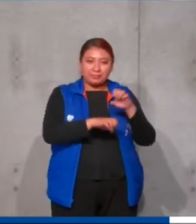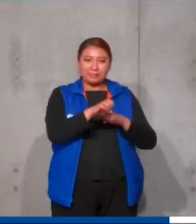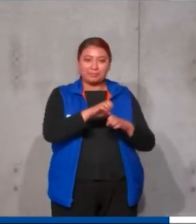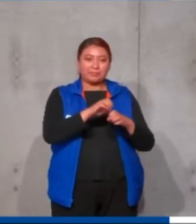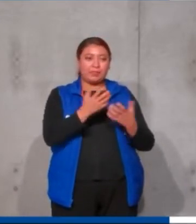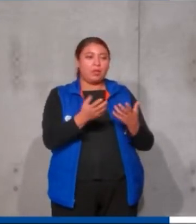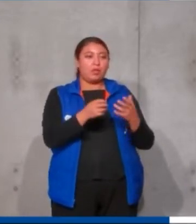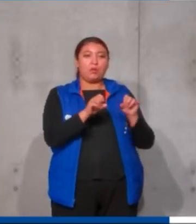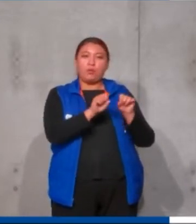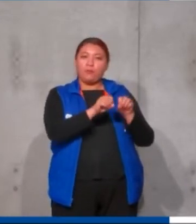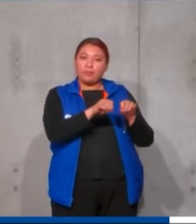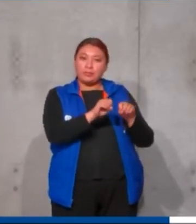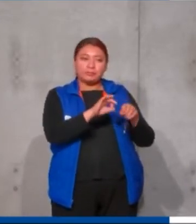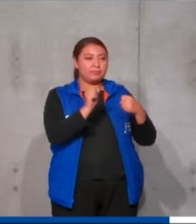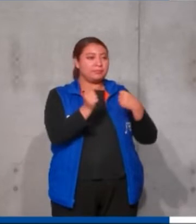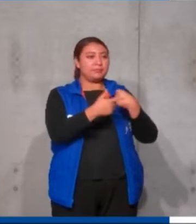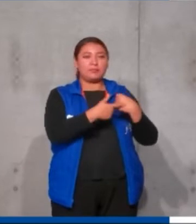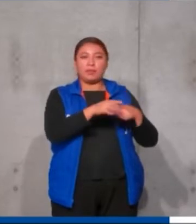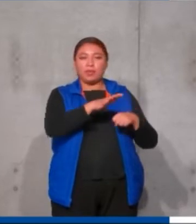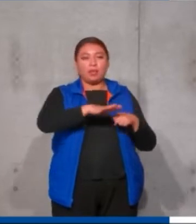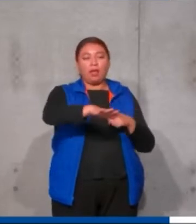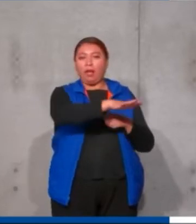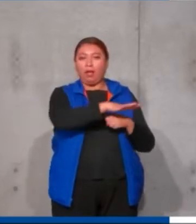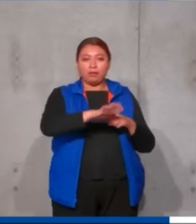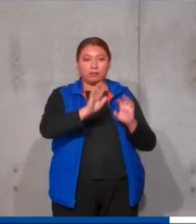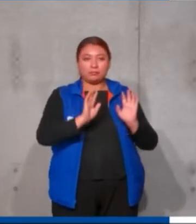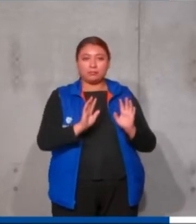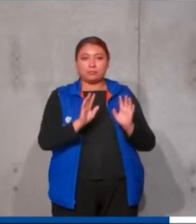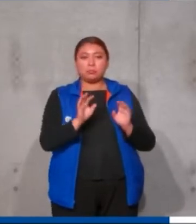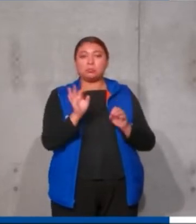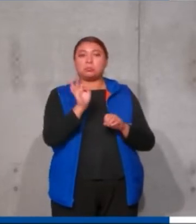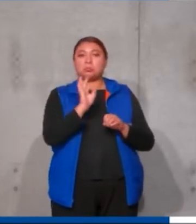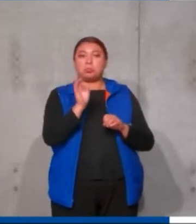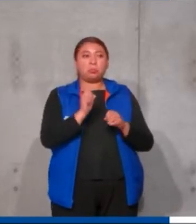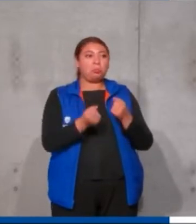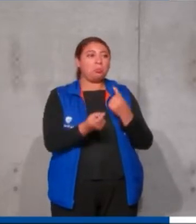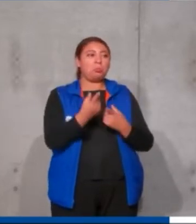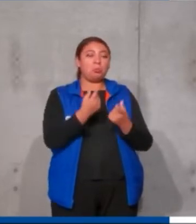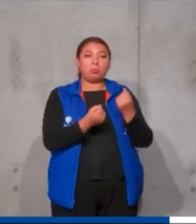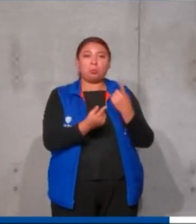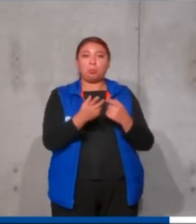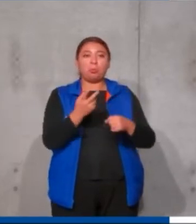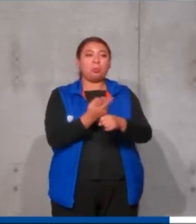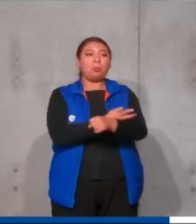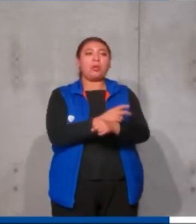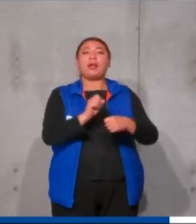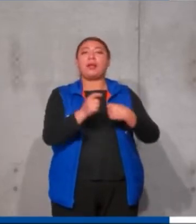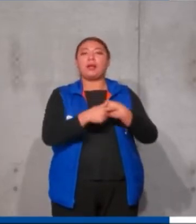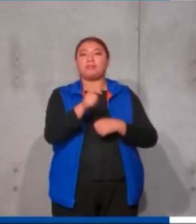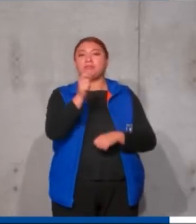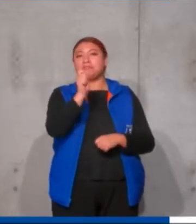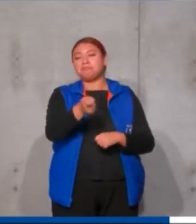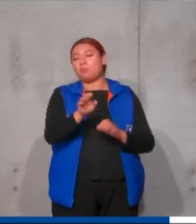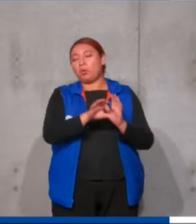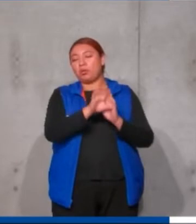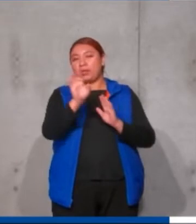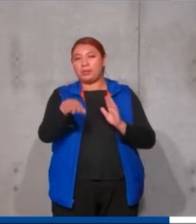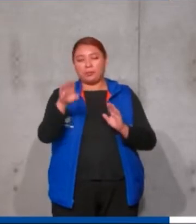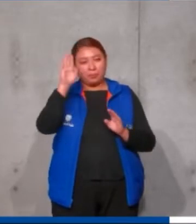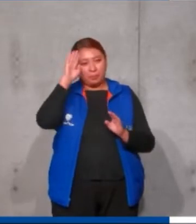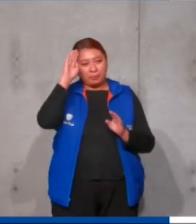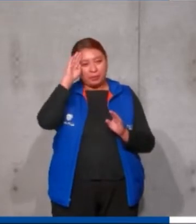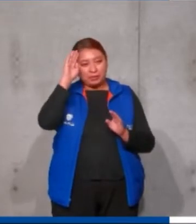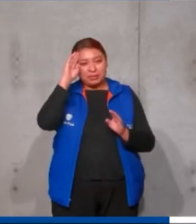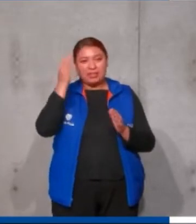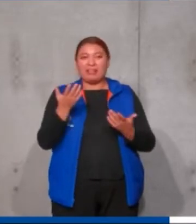sector, no necesariamente a nosotros, sino puede ser a un competidor, que vamos a suponer que